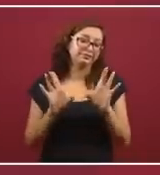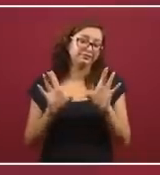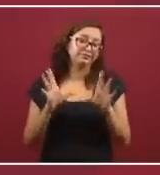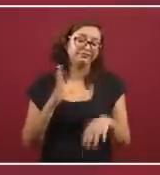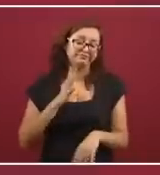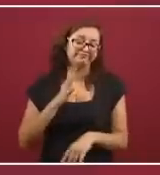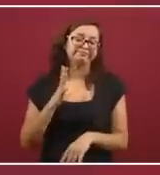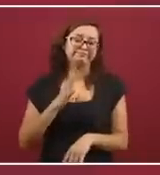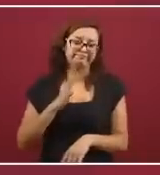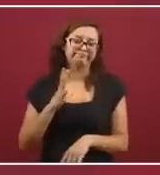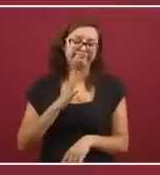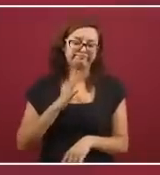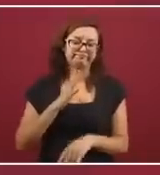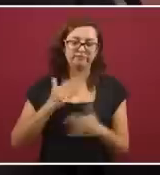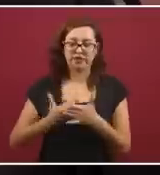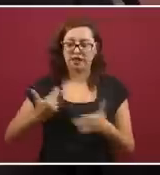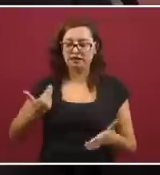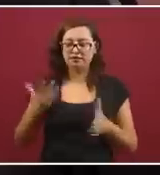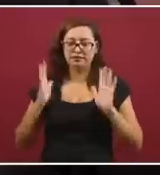ya las explique